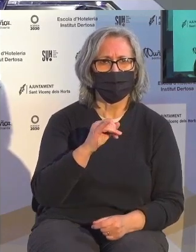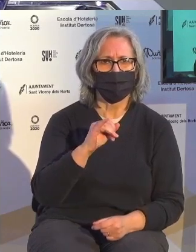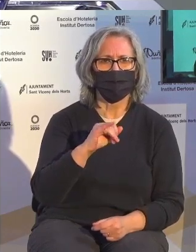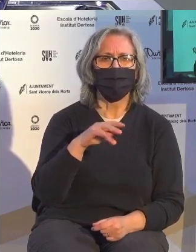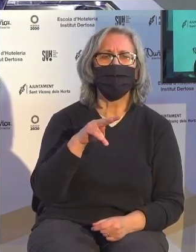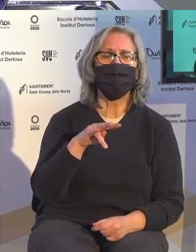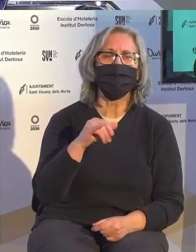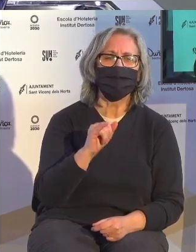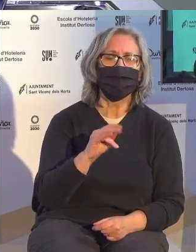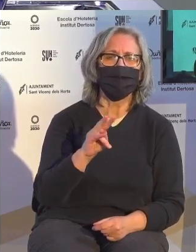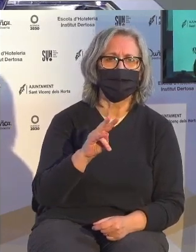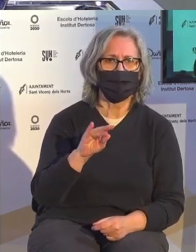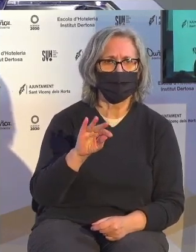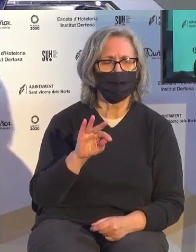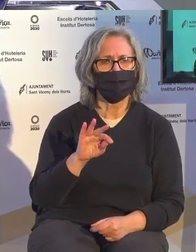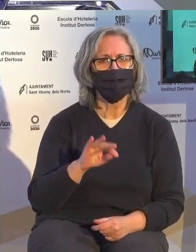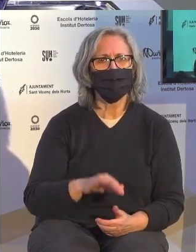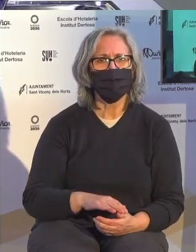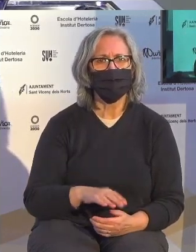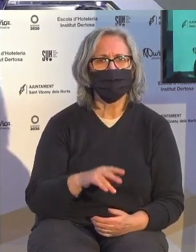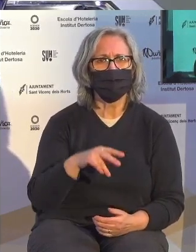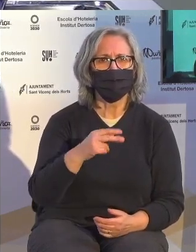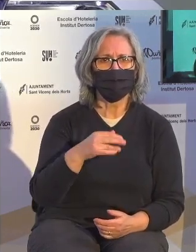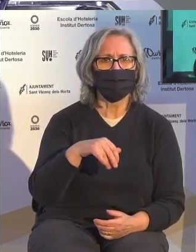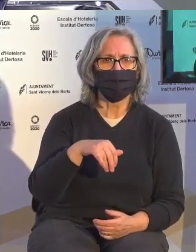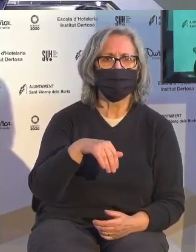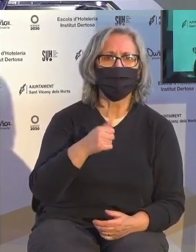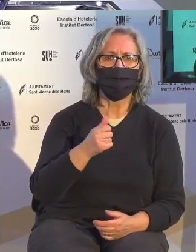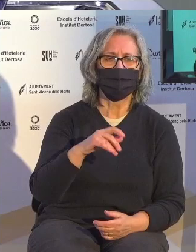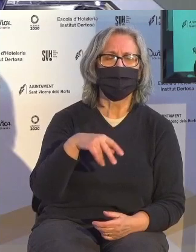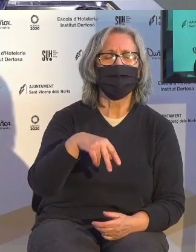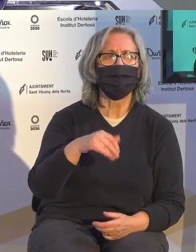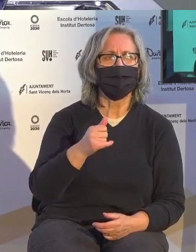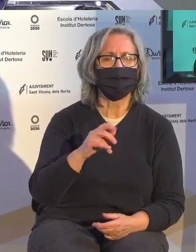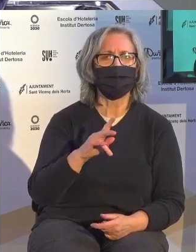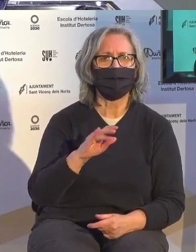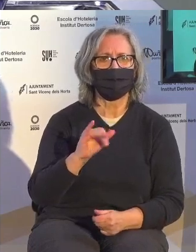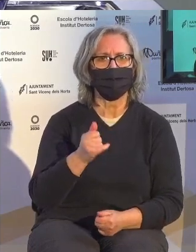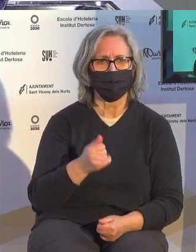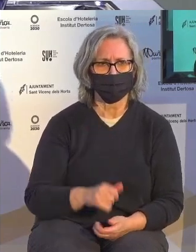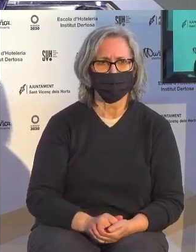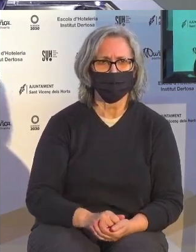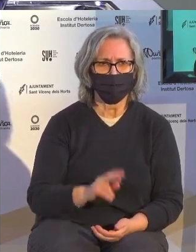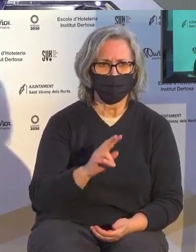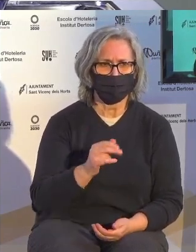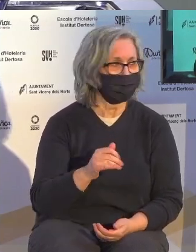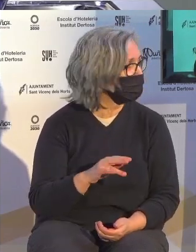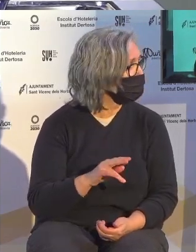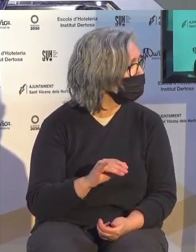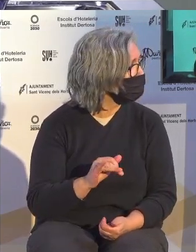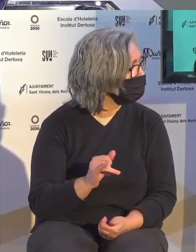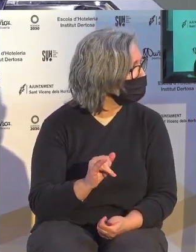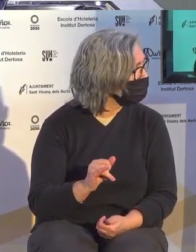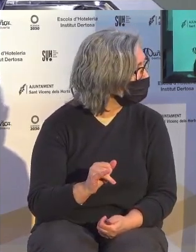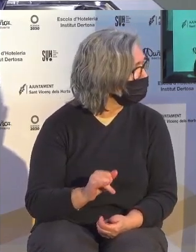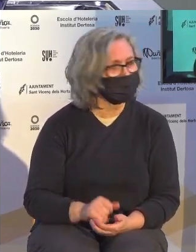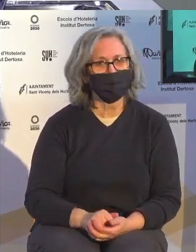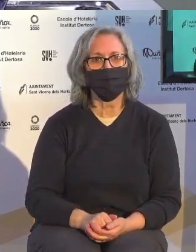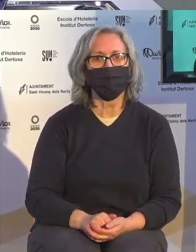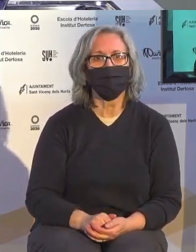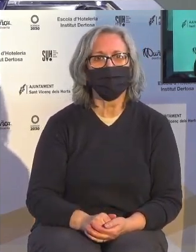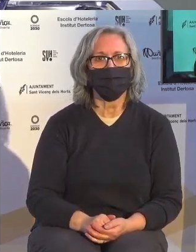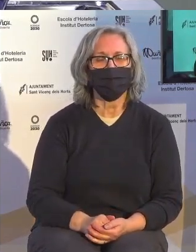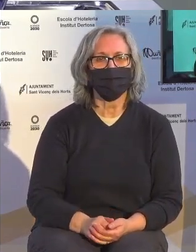un poquito de vanilla también lo utilizó para poder ver la foto de la del plátano restaurante de meter un